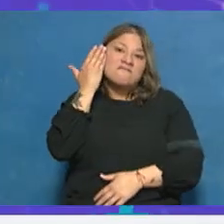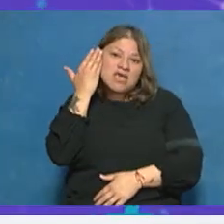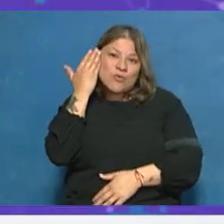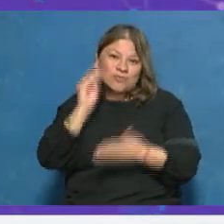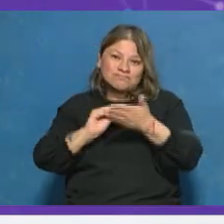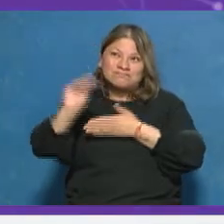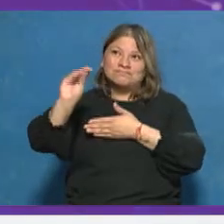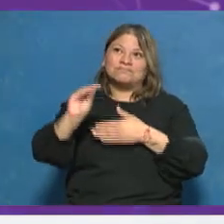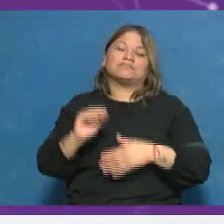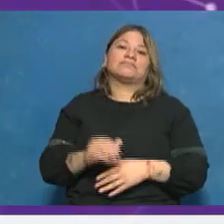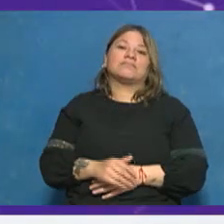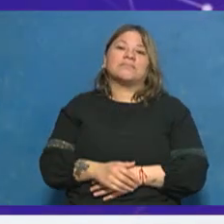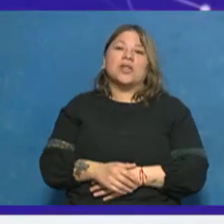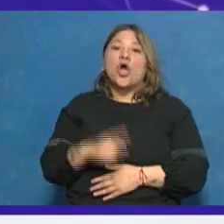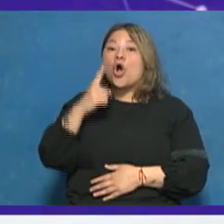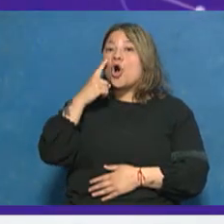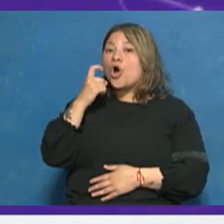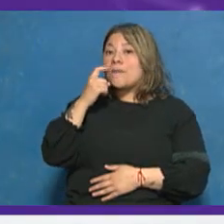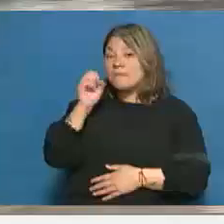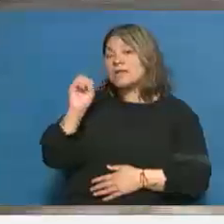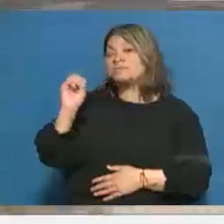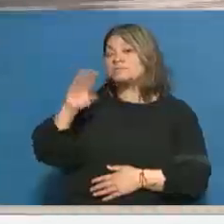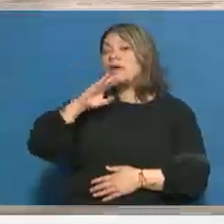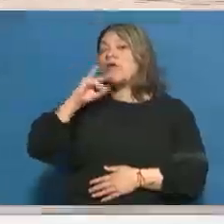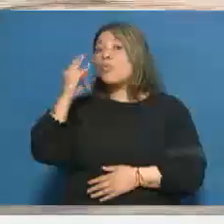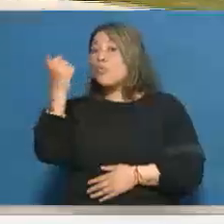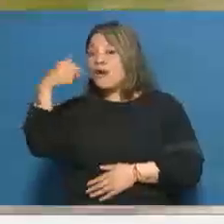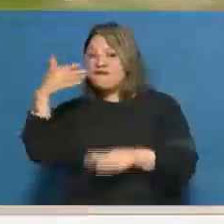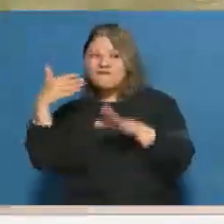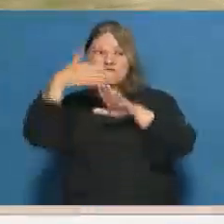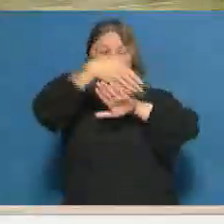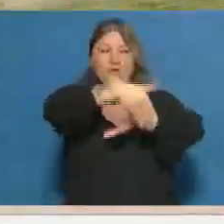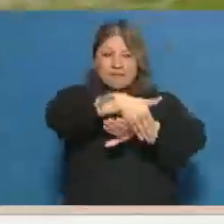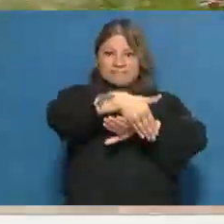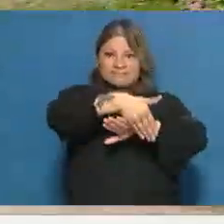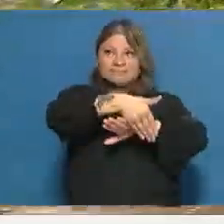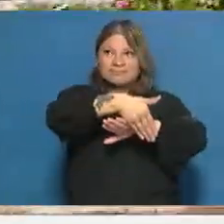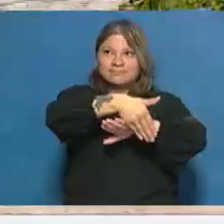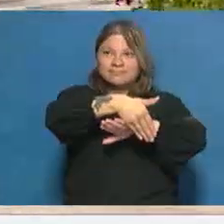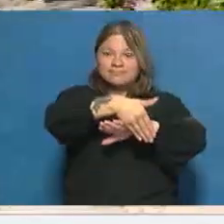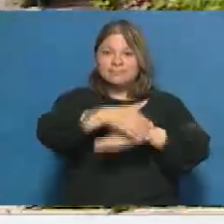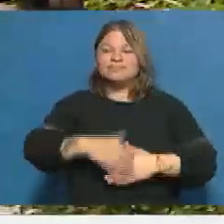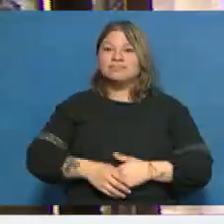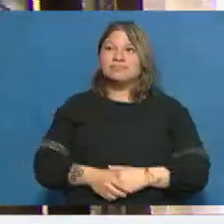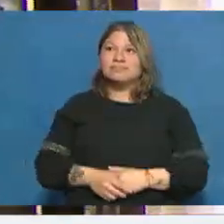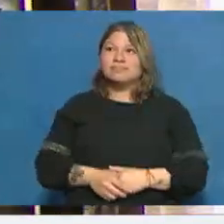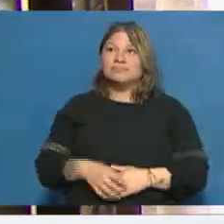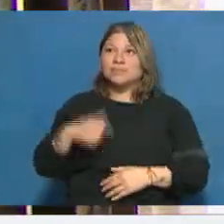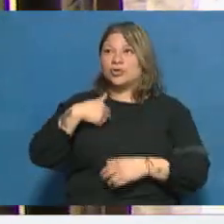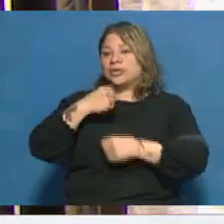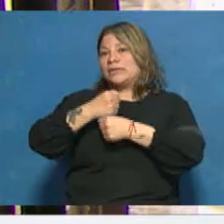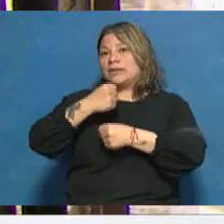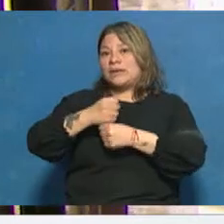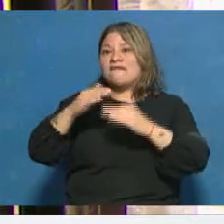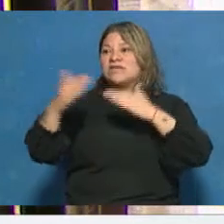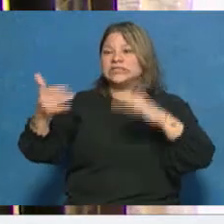en el Facebook. Un hombre llamado Juan acudió al pedido, pero la cosa no terminó como estaba prevista. Yo estaba trabajando, me